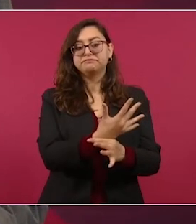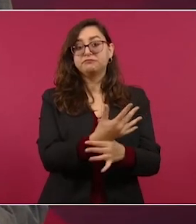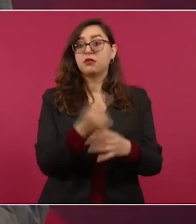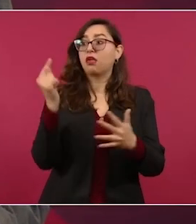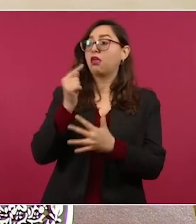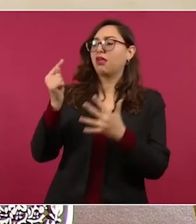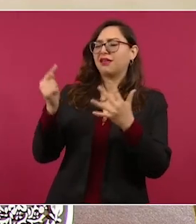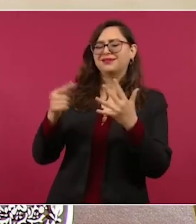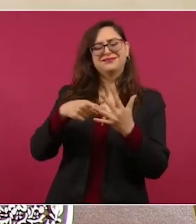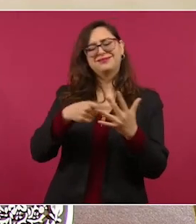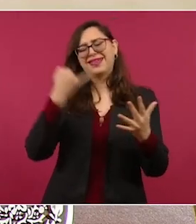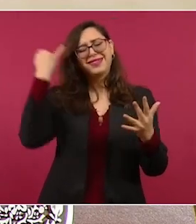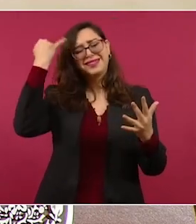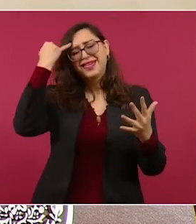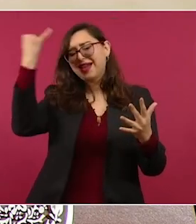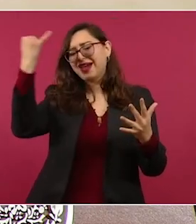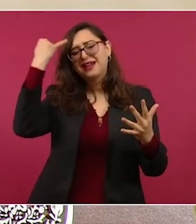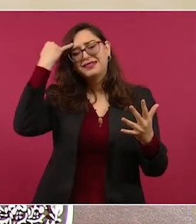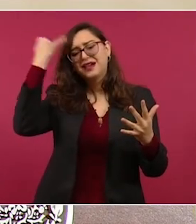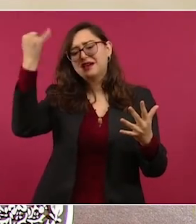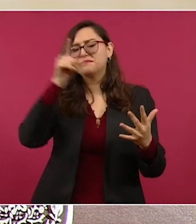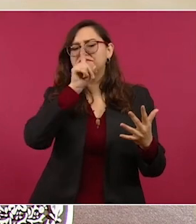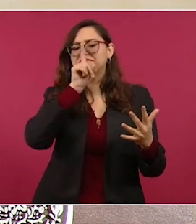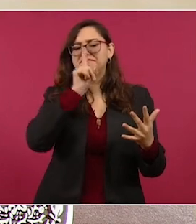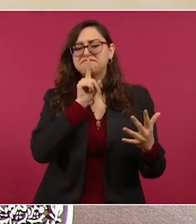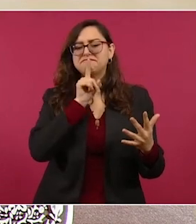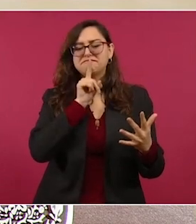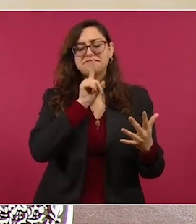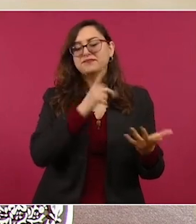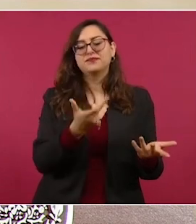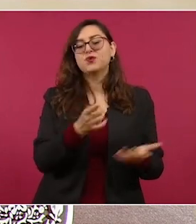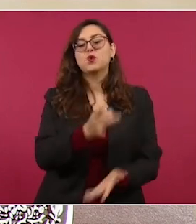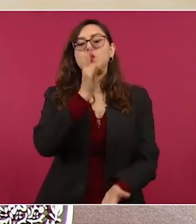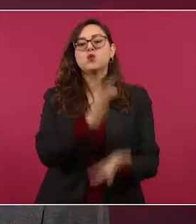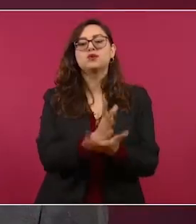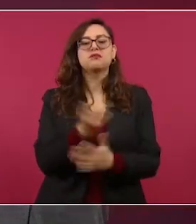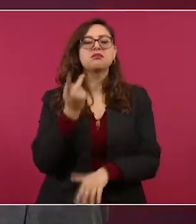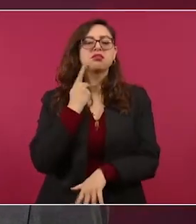porque